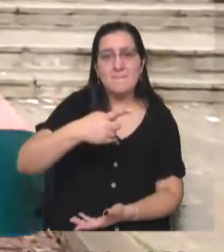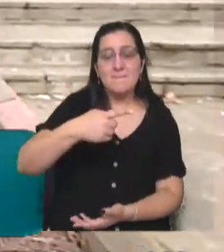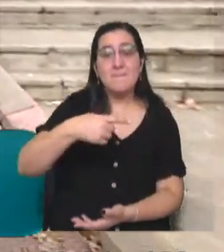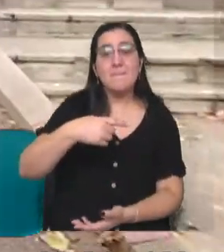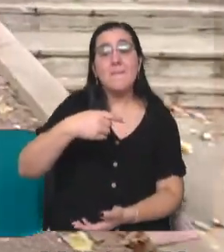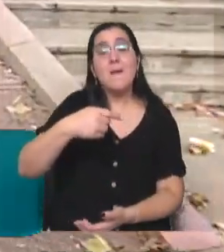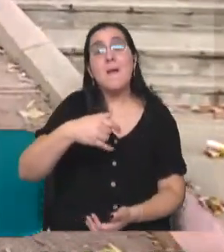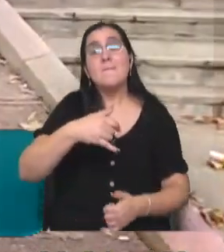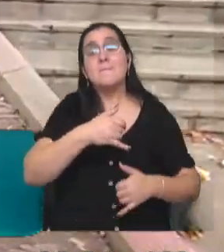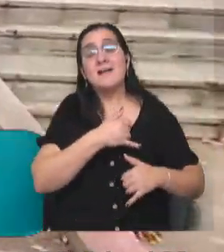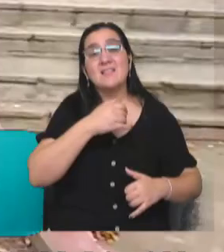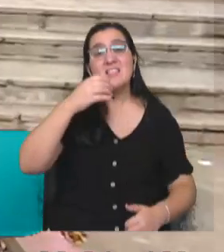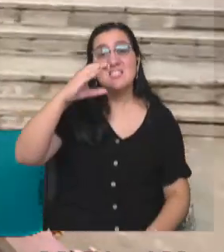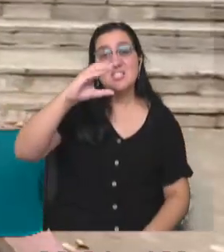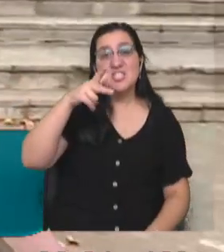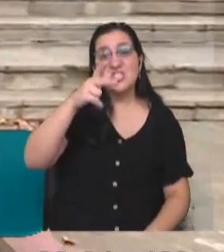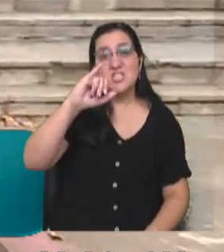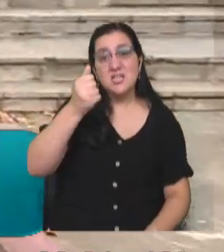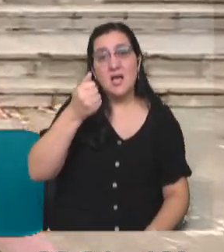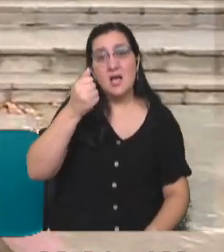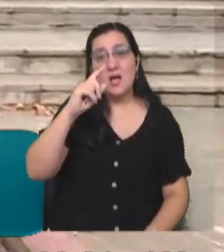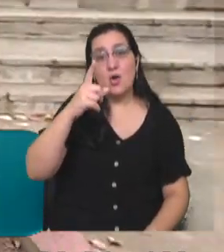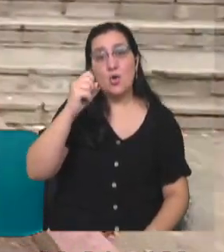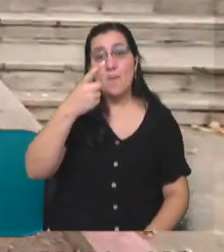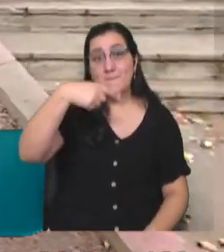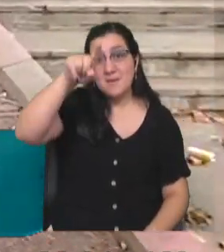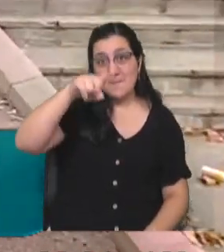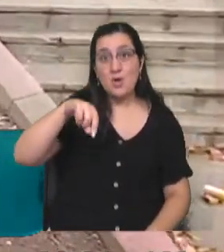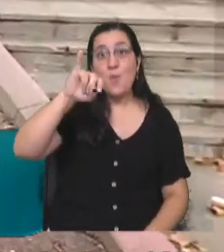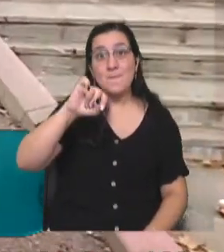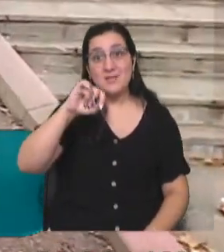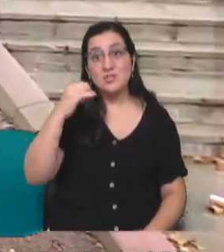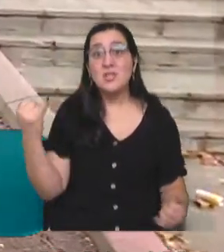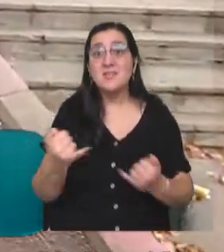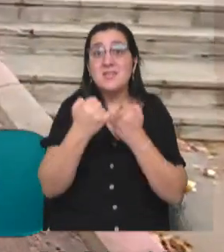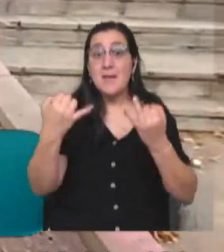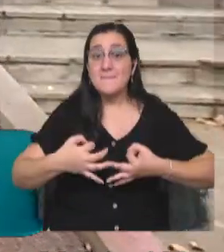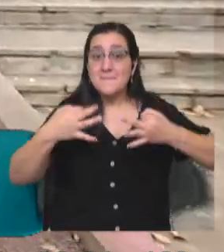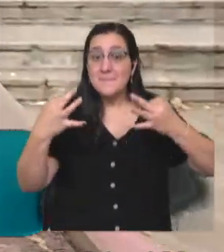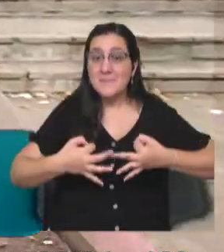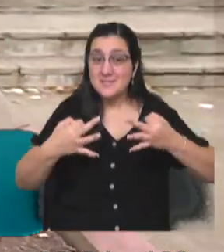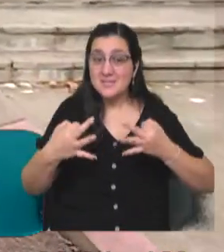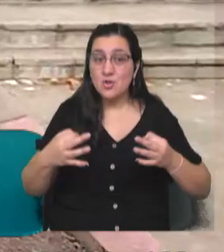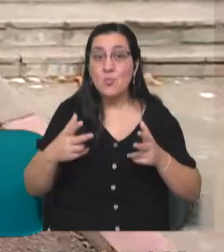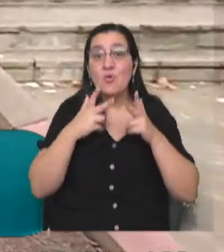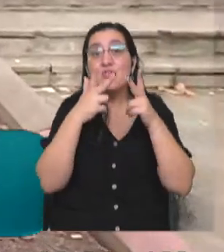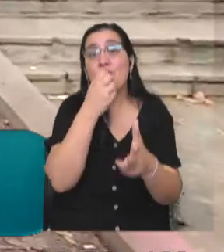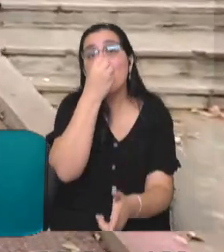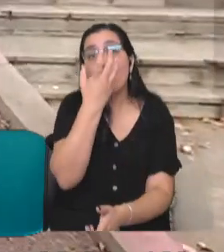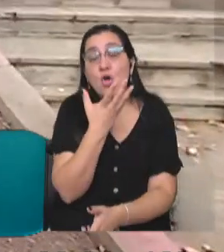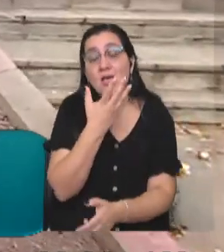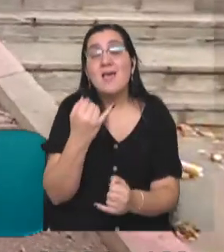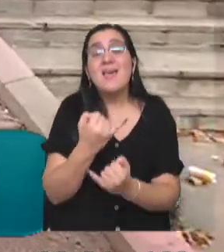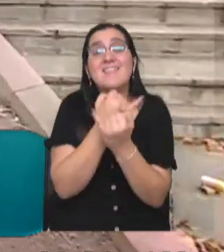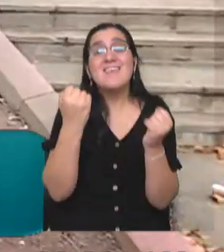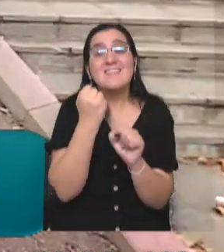de Chicago, primero de mayo, estamos en este día tan especial, como dijo nuestra querida Flor Infante, Día del